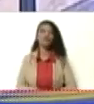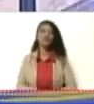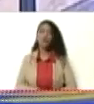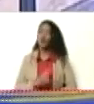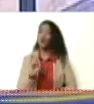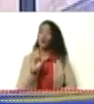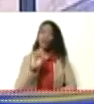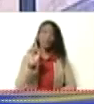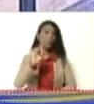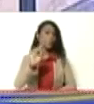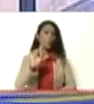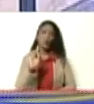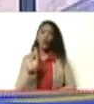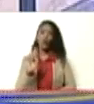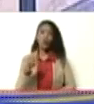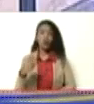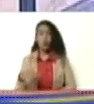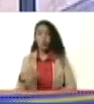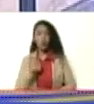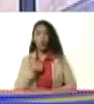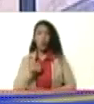No, no fue superbigote.